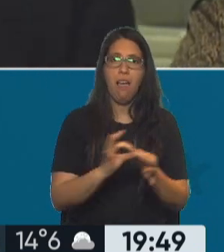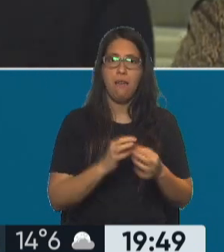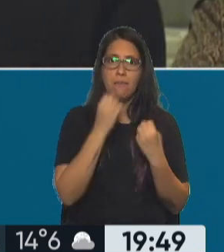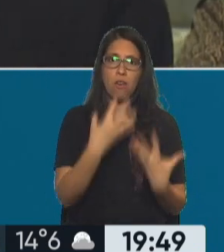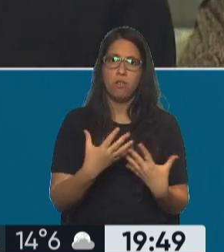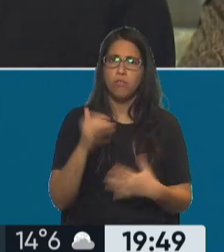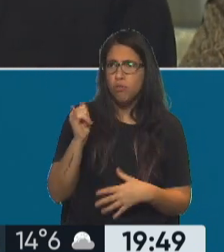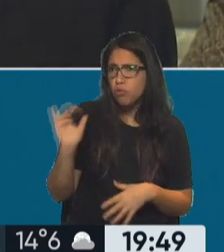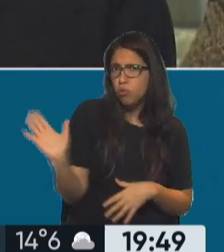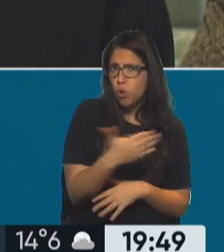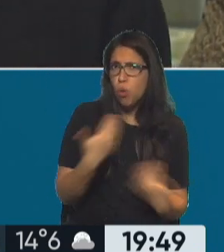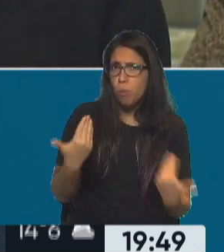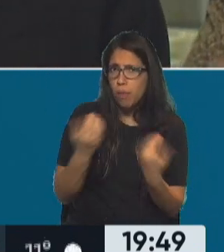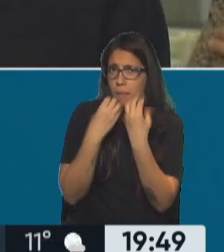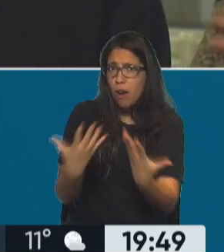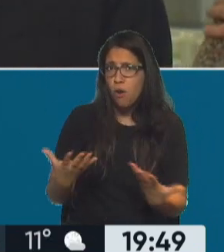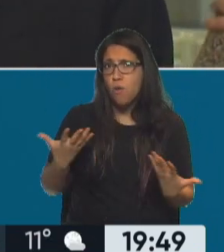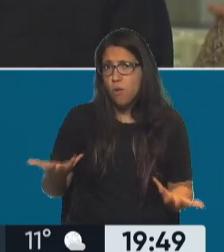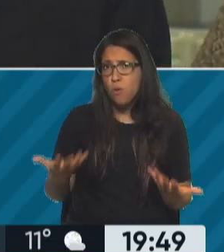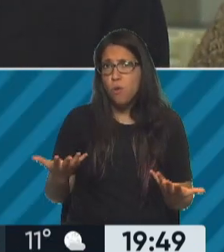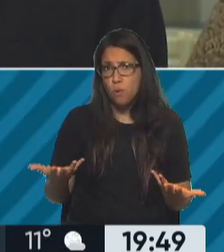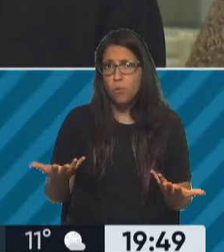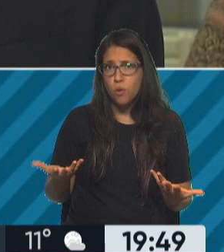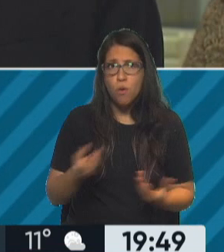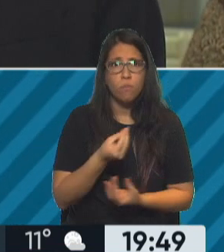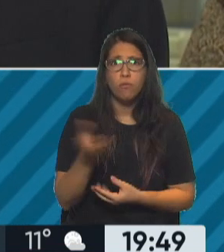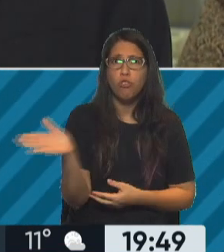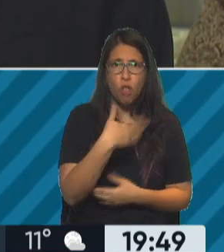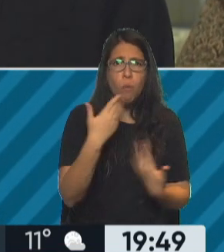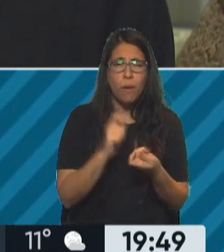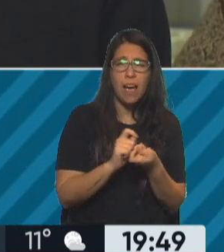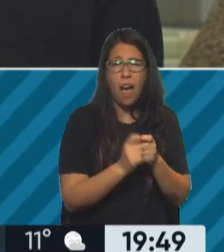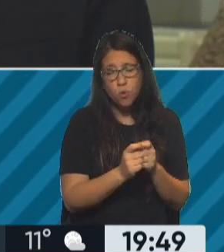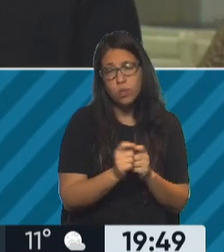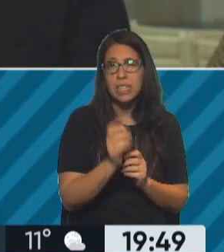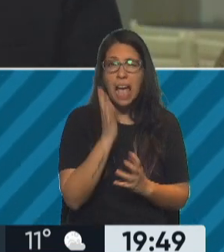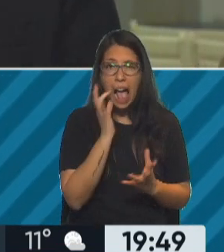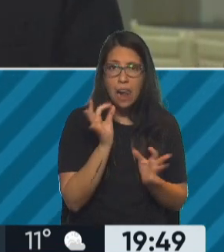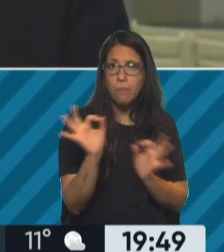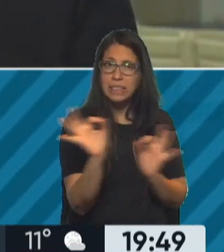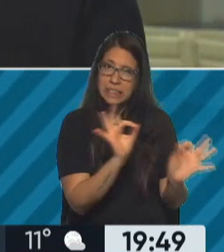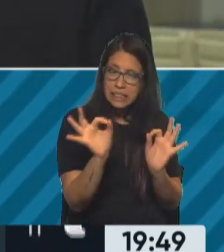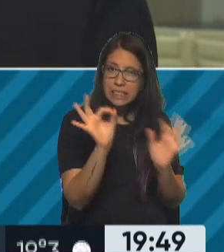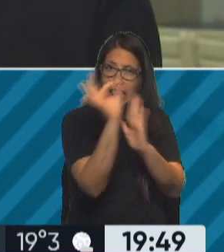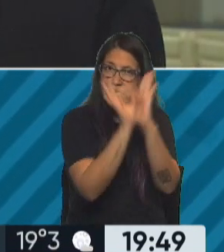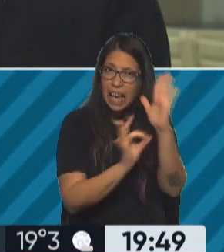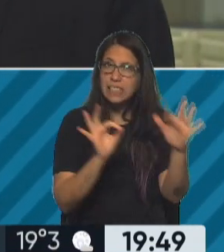Todo se puede mejorar, todo se puede ajustar. Seguramente